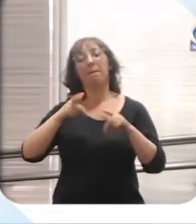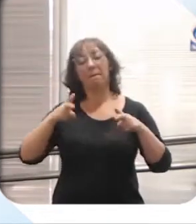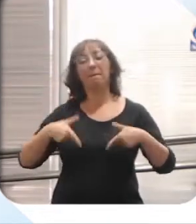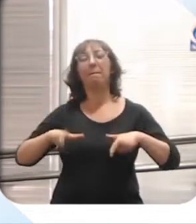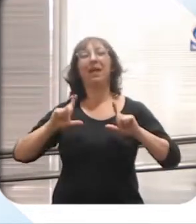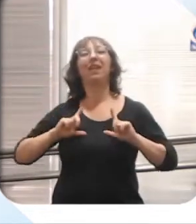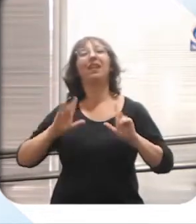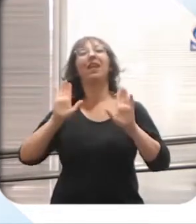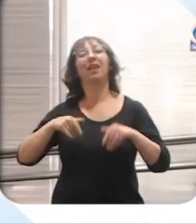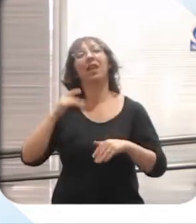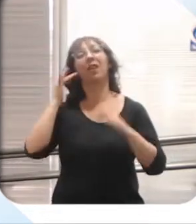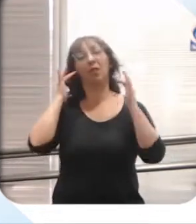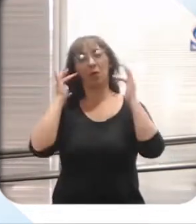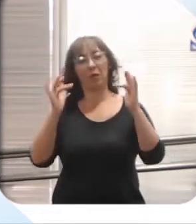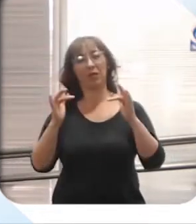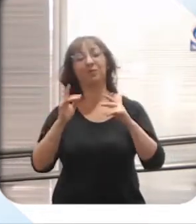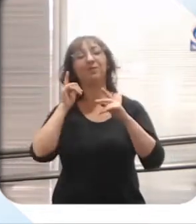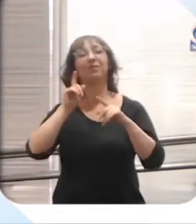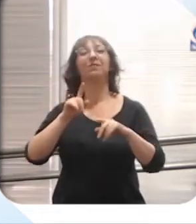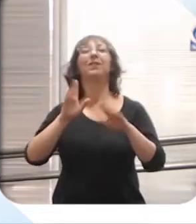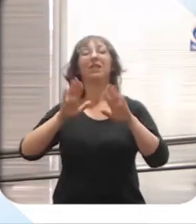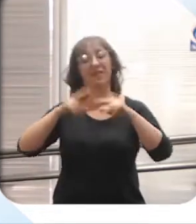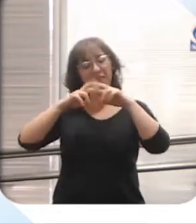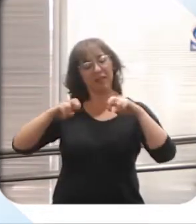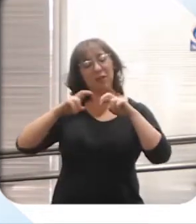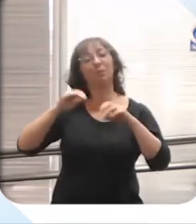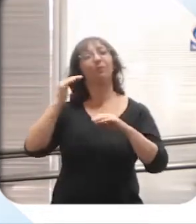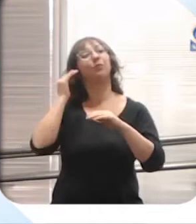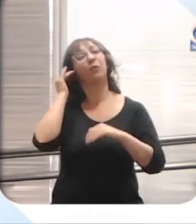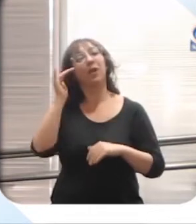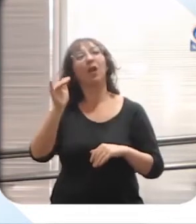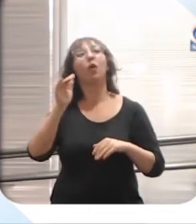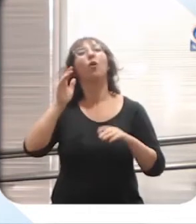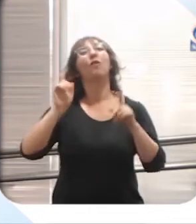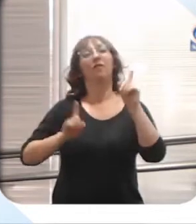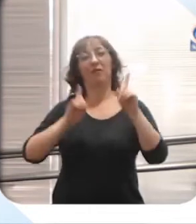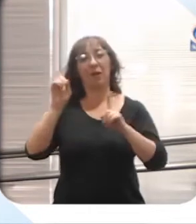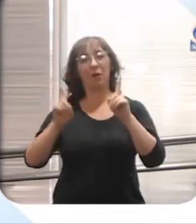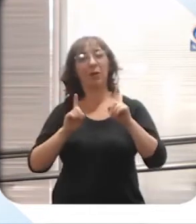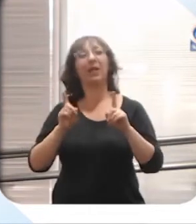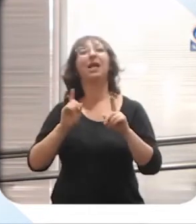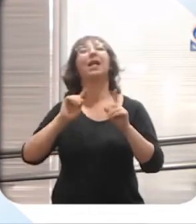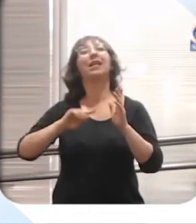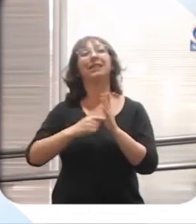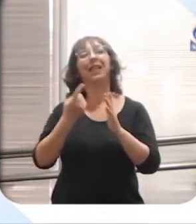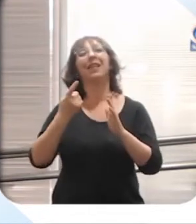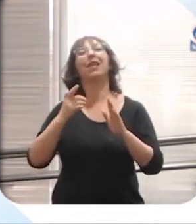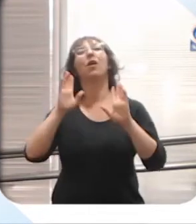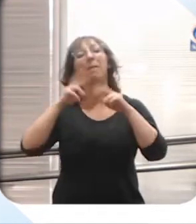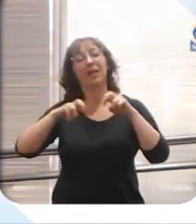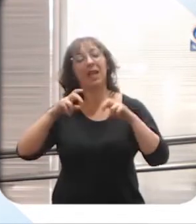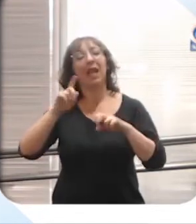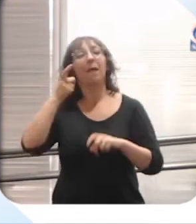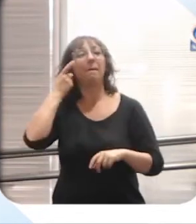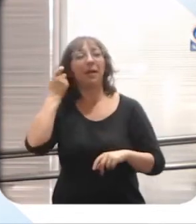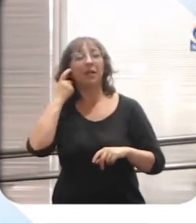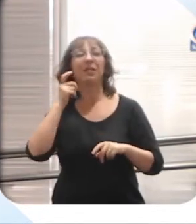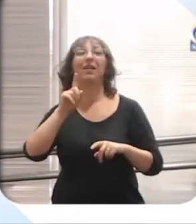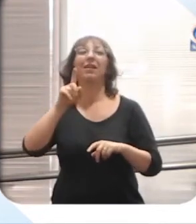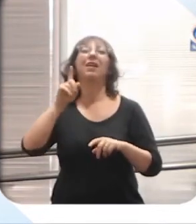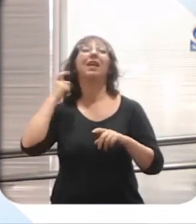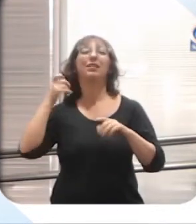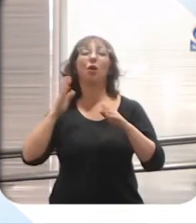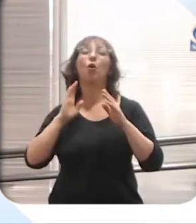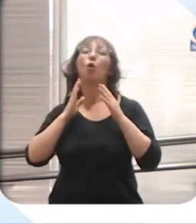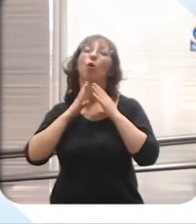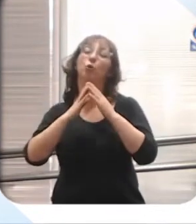educación, ex investigadora y docente en UDELAR y en el Centro de Investigación y Experimentación, ex consultora en el